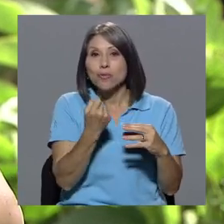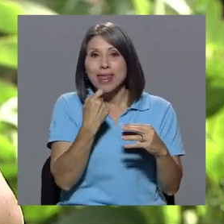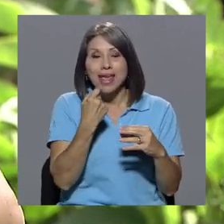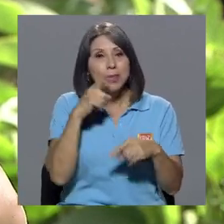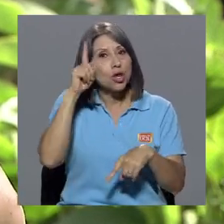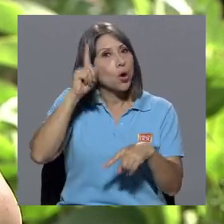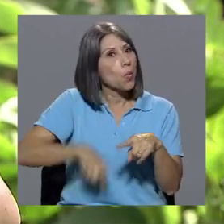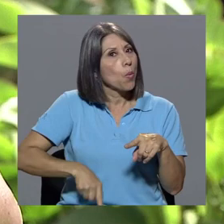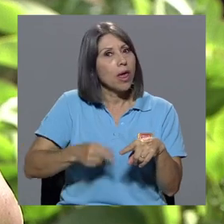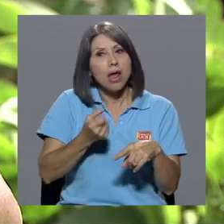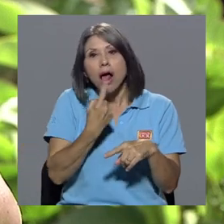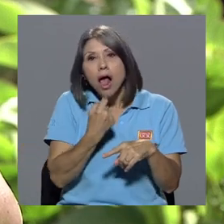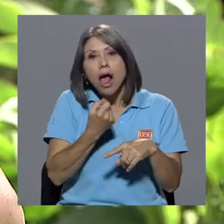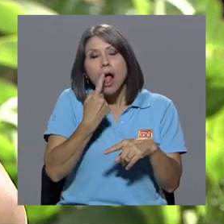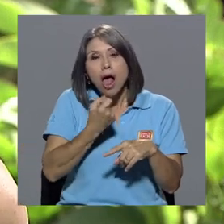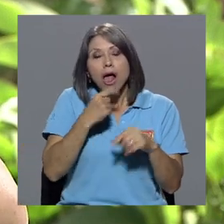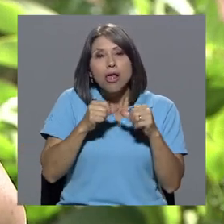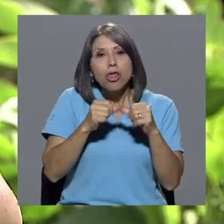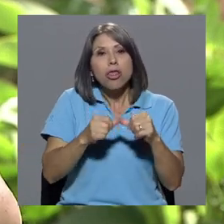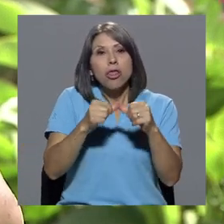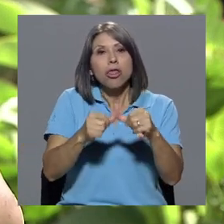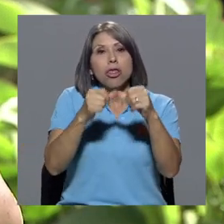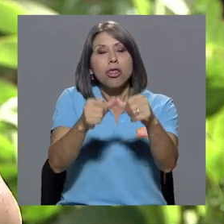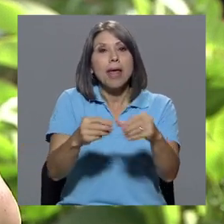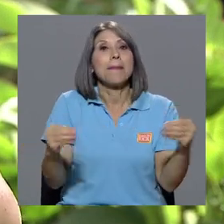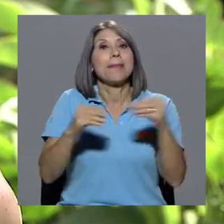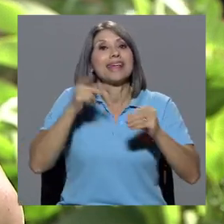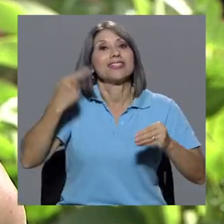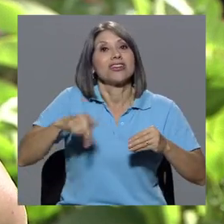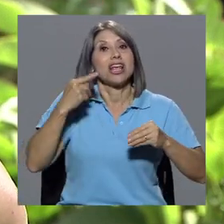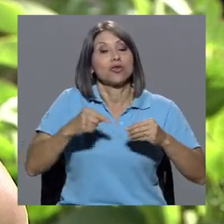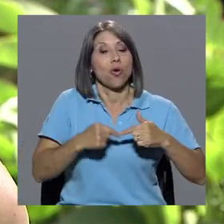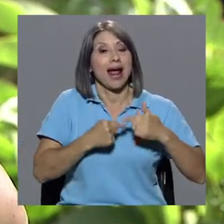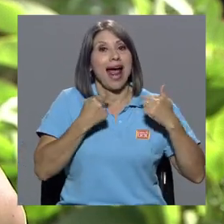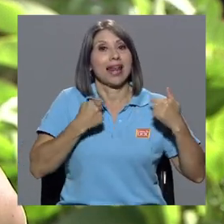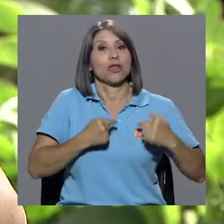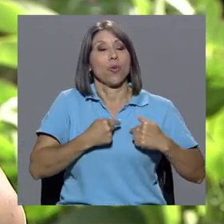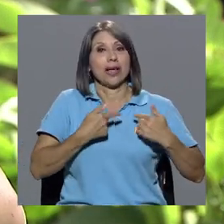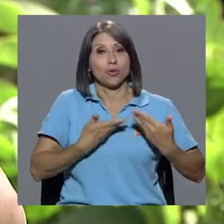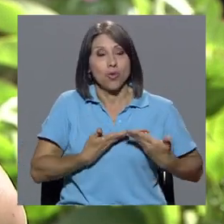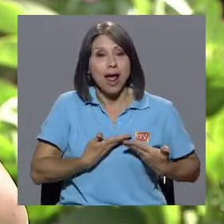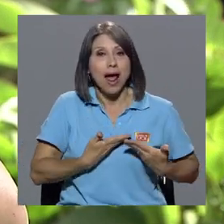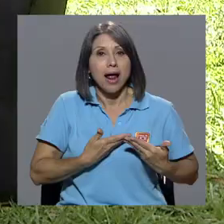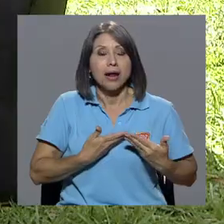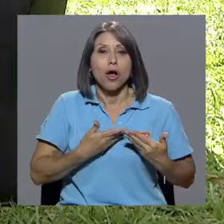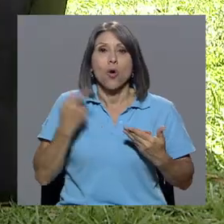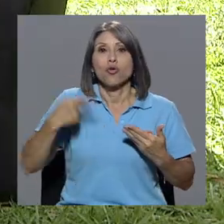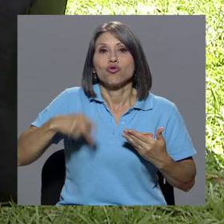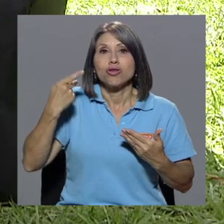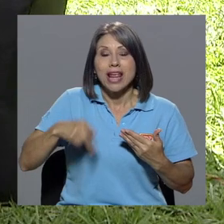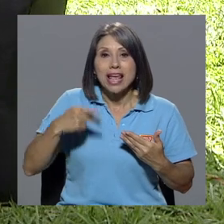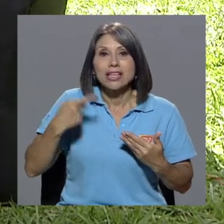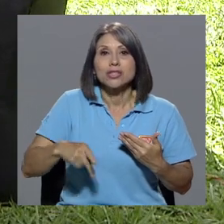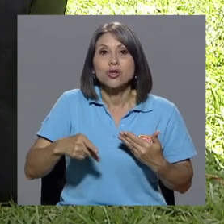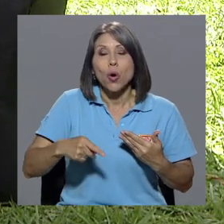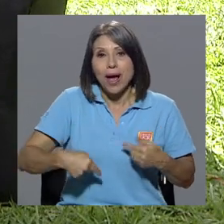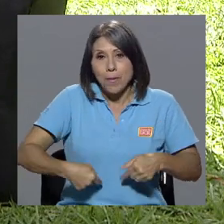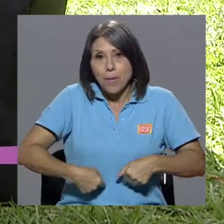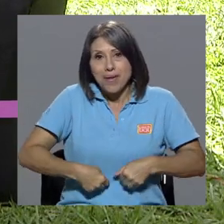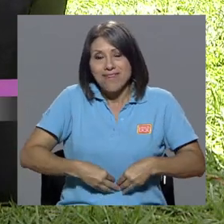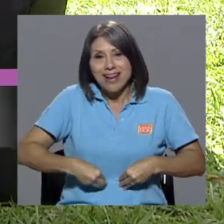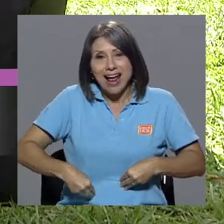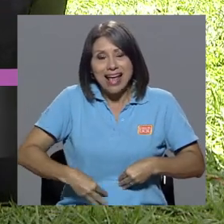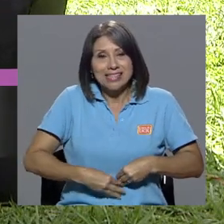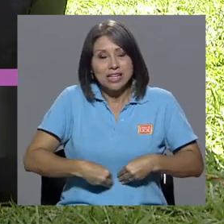tomar en forma continua porque incrementan el riesgo cardiovascular, incrementan el riesgo de comorbilidad a nivel gástrico